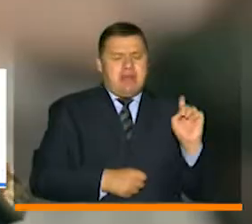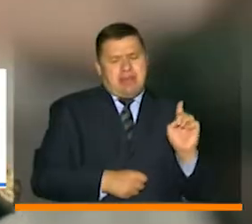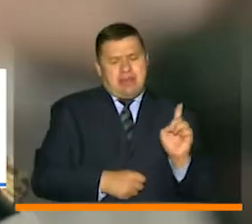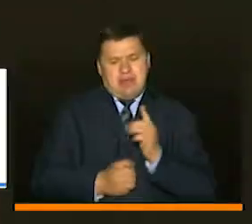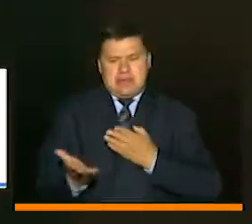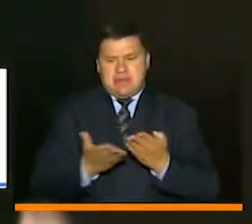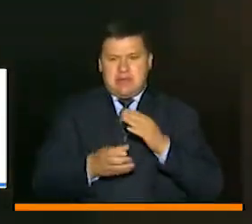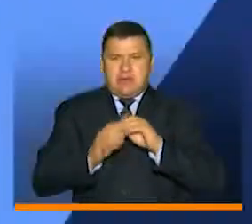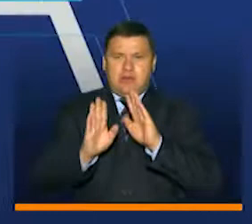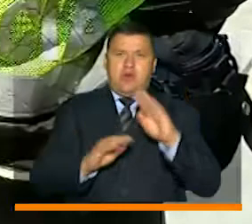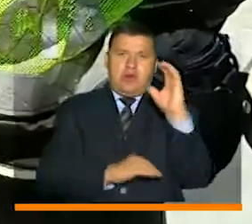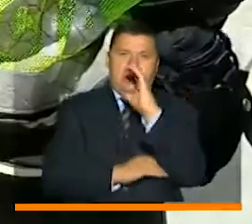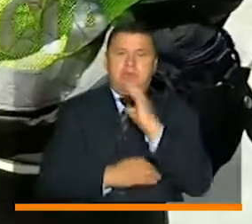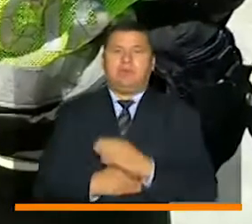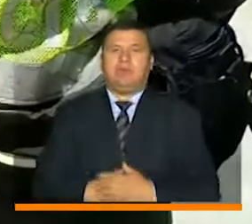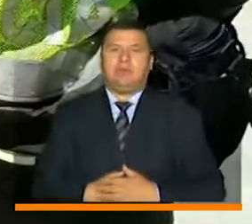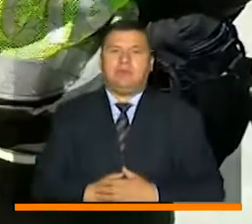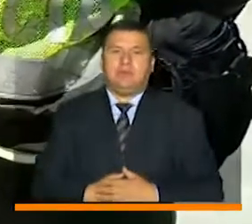los colombianos.